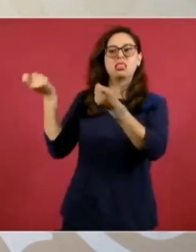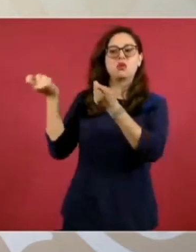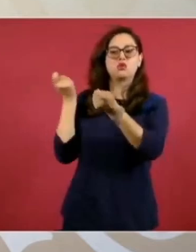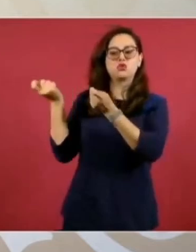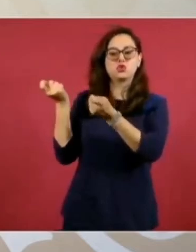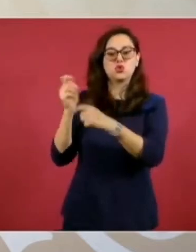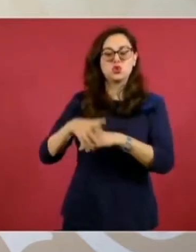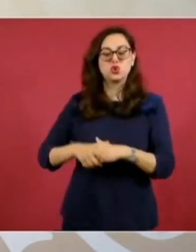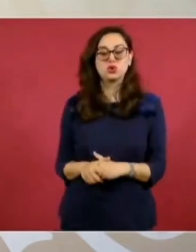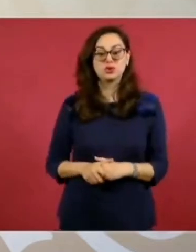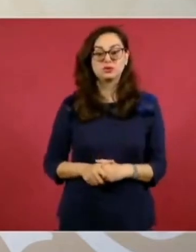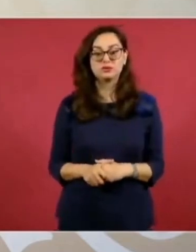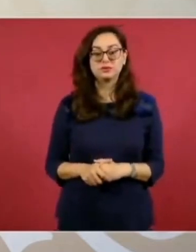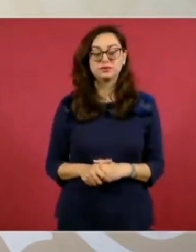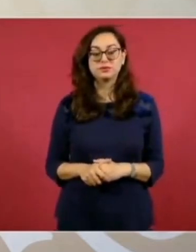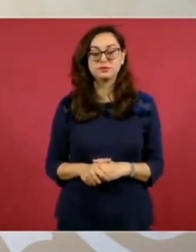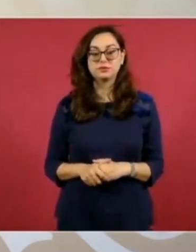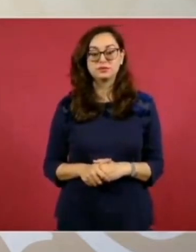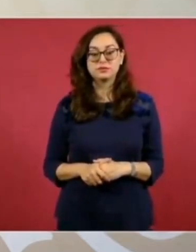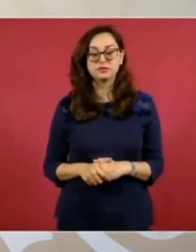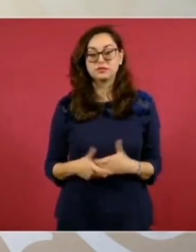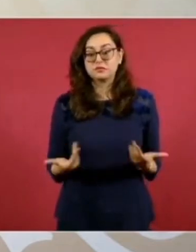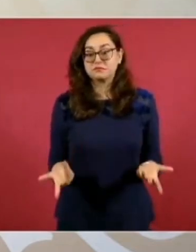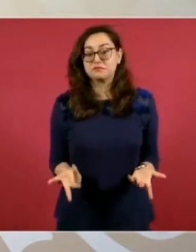En el caso de los monopolios,